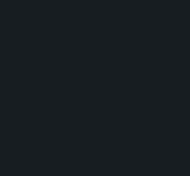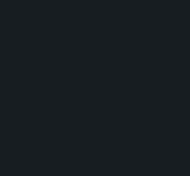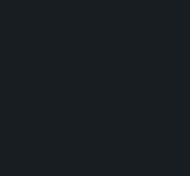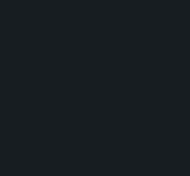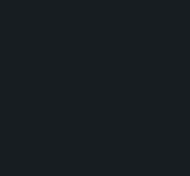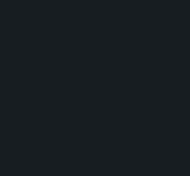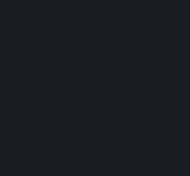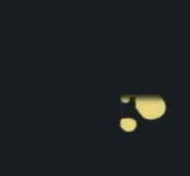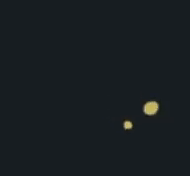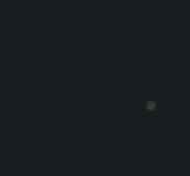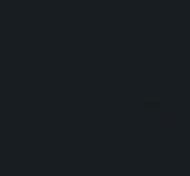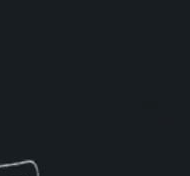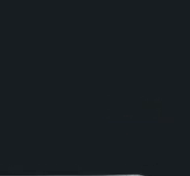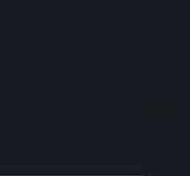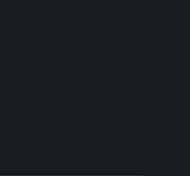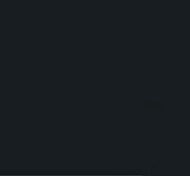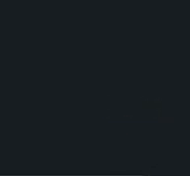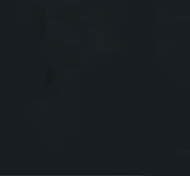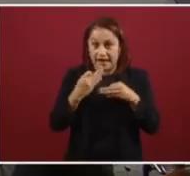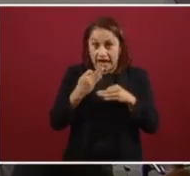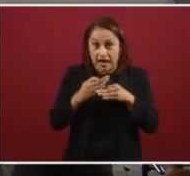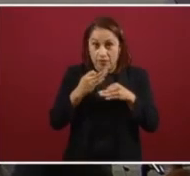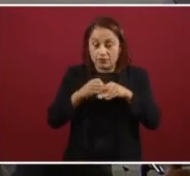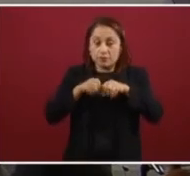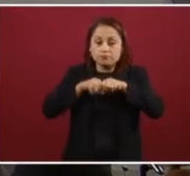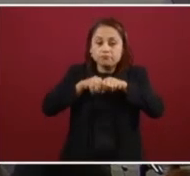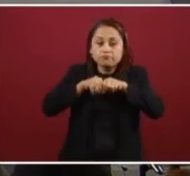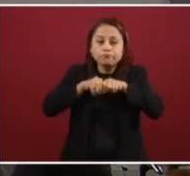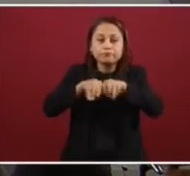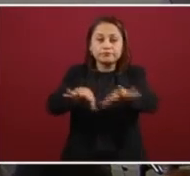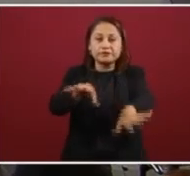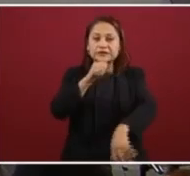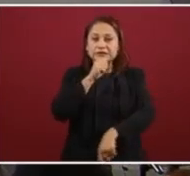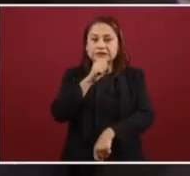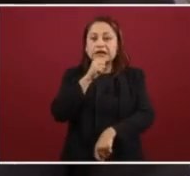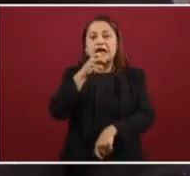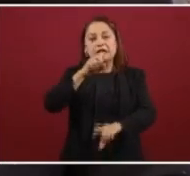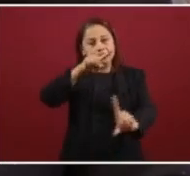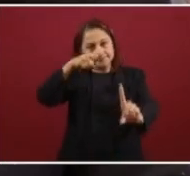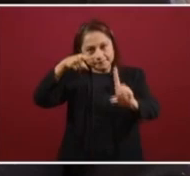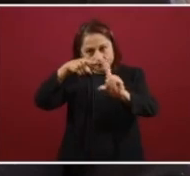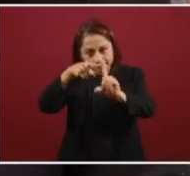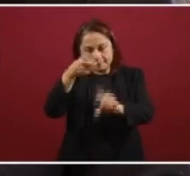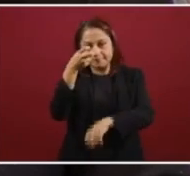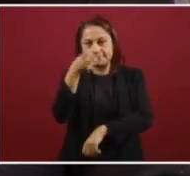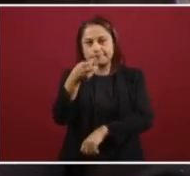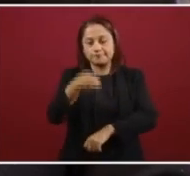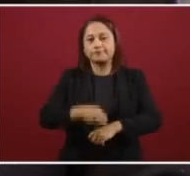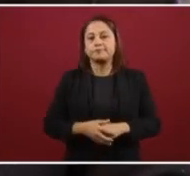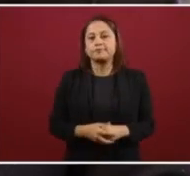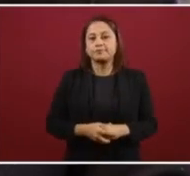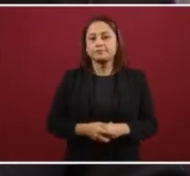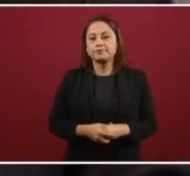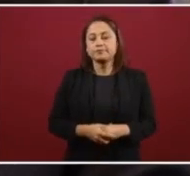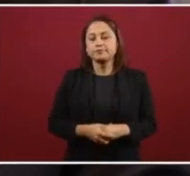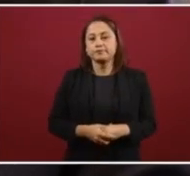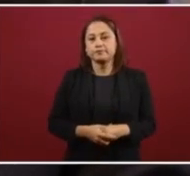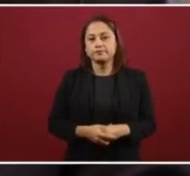para la Prevención de Adicciones, el mandatario señaló que se debe frenar el consumo y así garantizar la paz en el